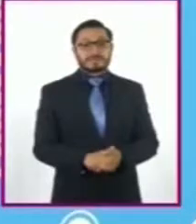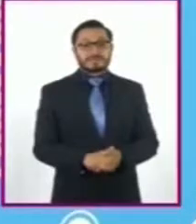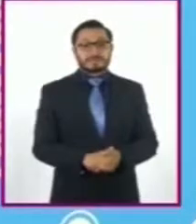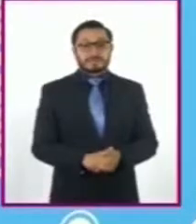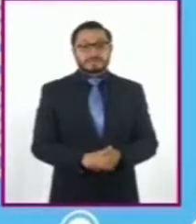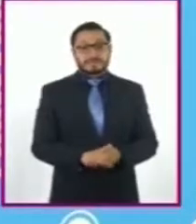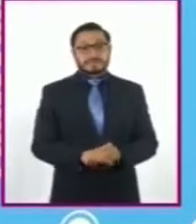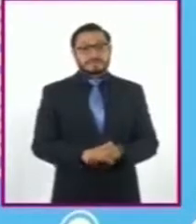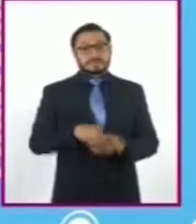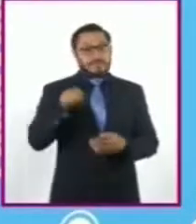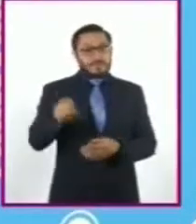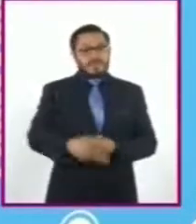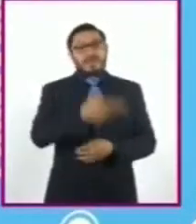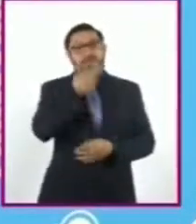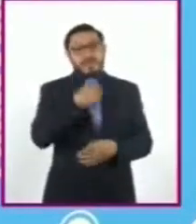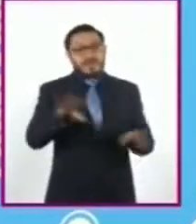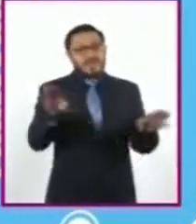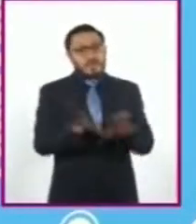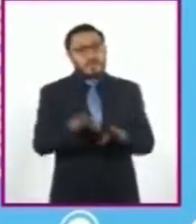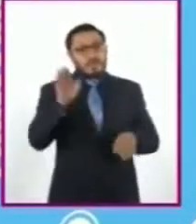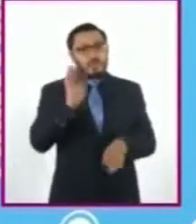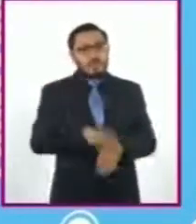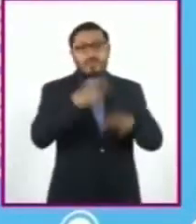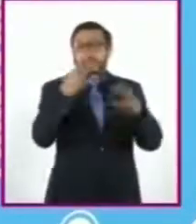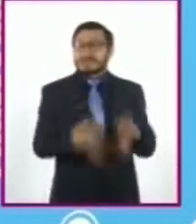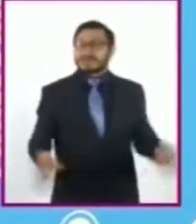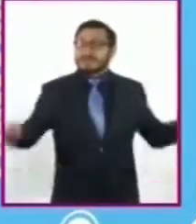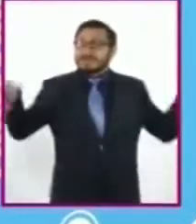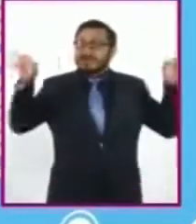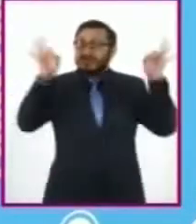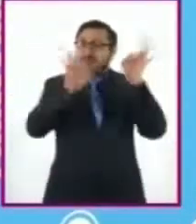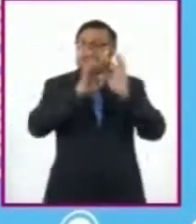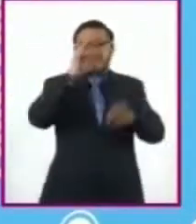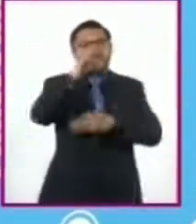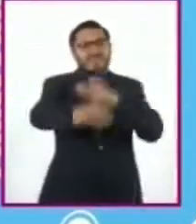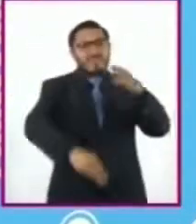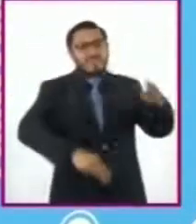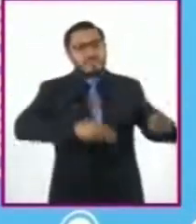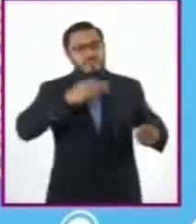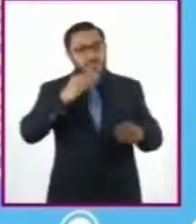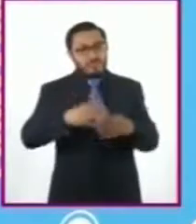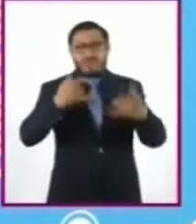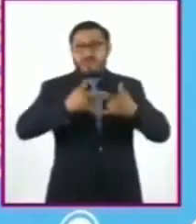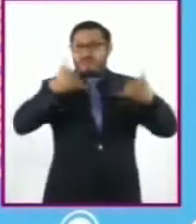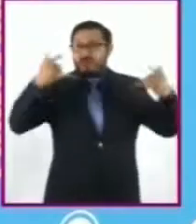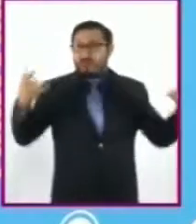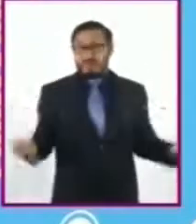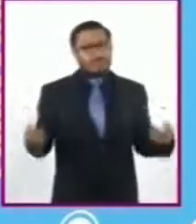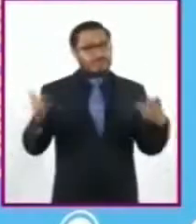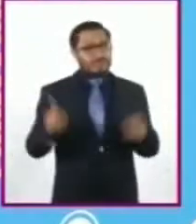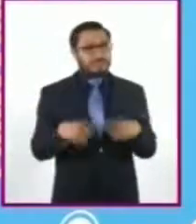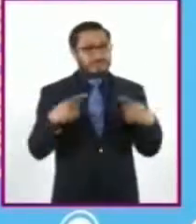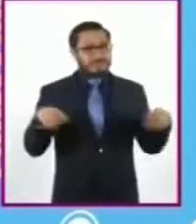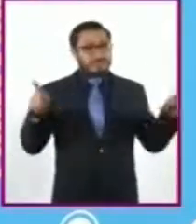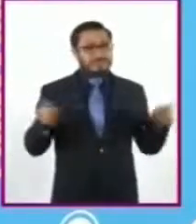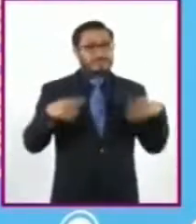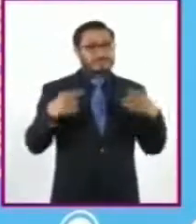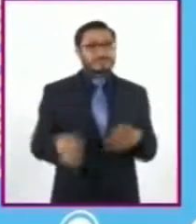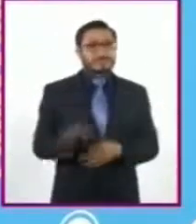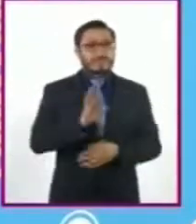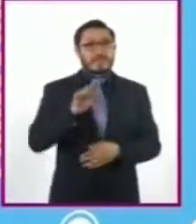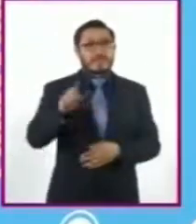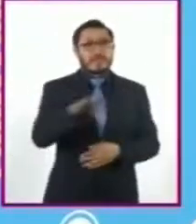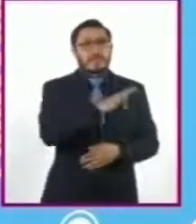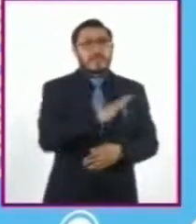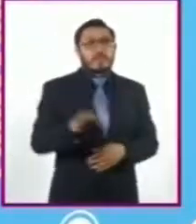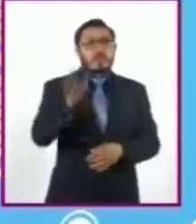Beethoven es considerado uno de los compositores más importantes de la historia. Cuando puedas,